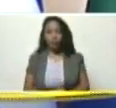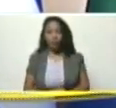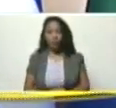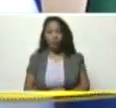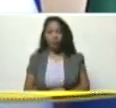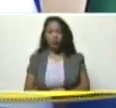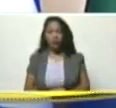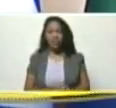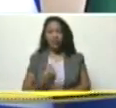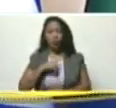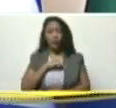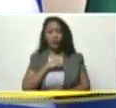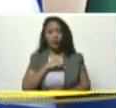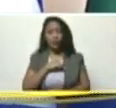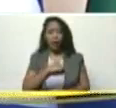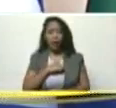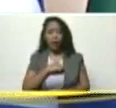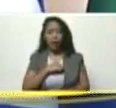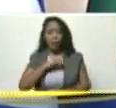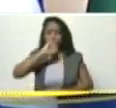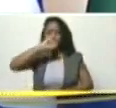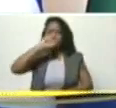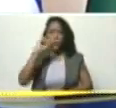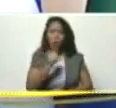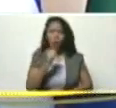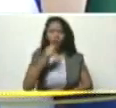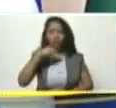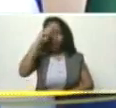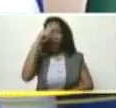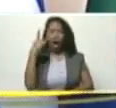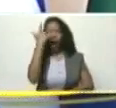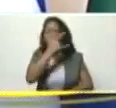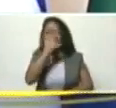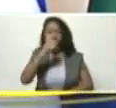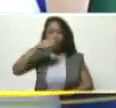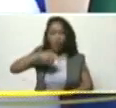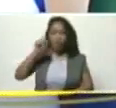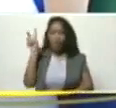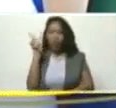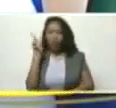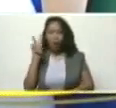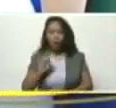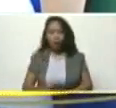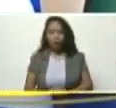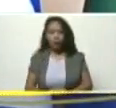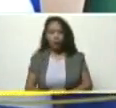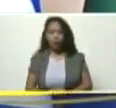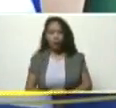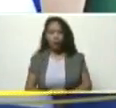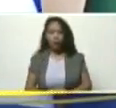y de nuestra hermana y madre África en Venezuela.